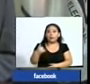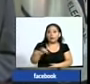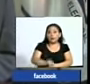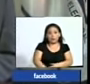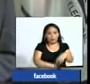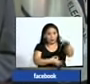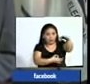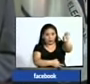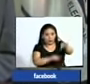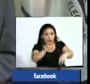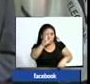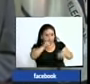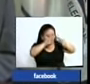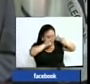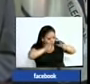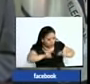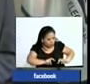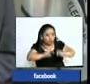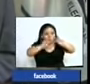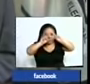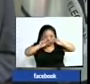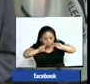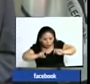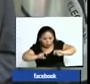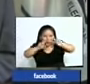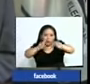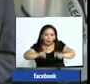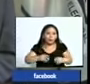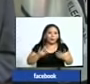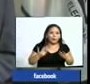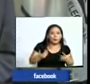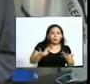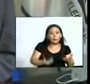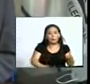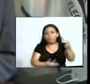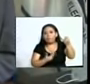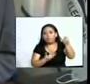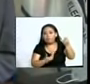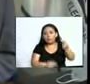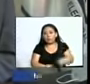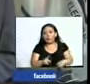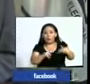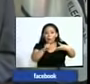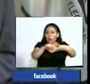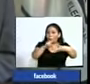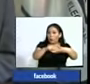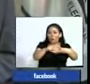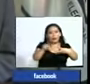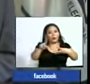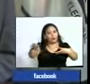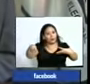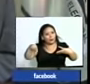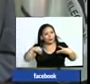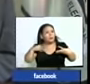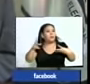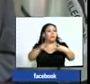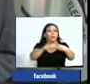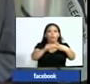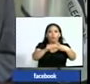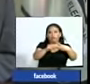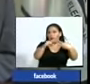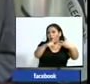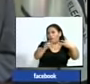en estudios, ha existido un desistimiento, una solicitud que se declaró inadmisible y 2 que